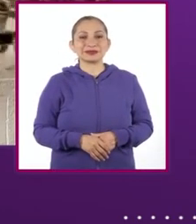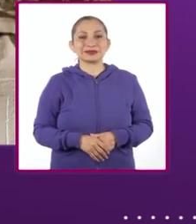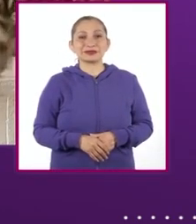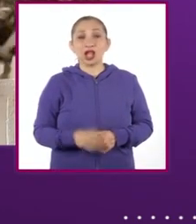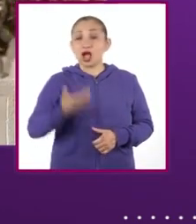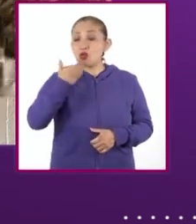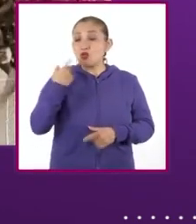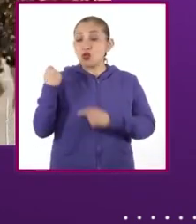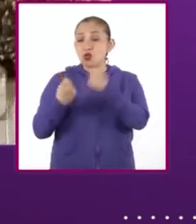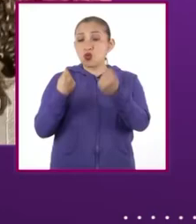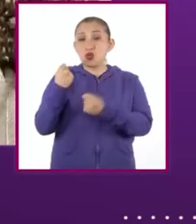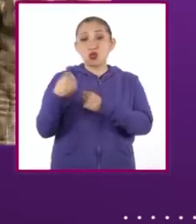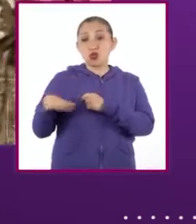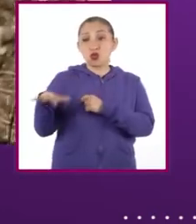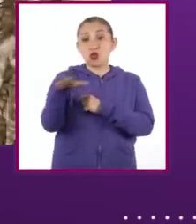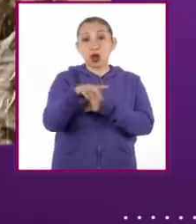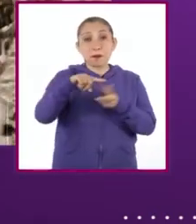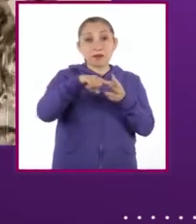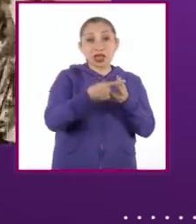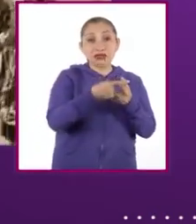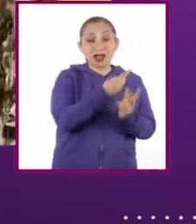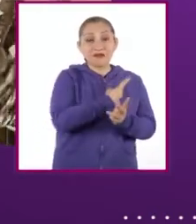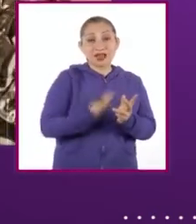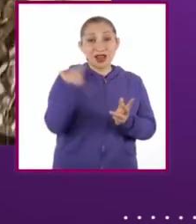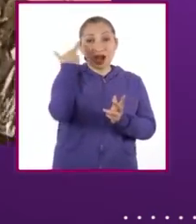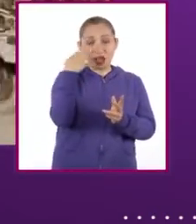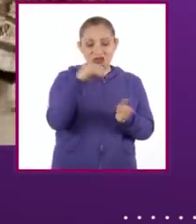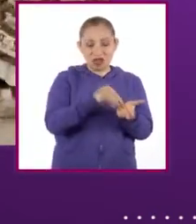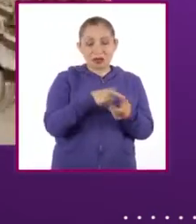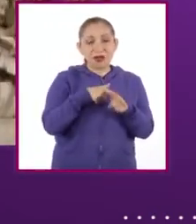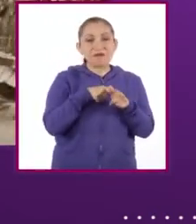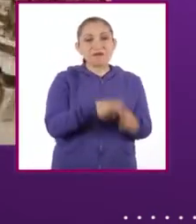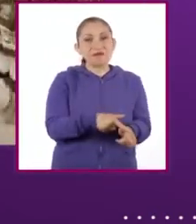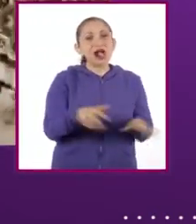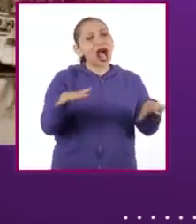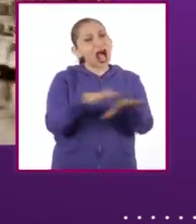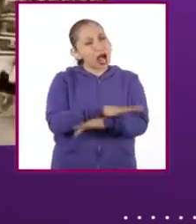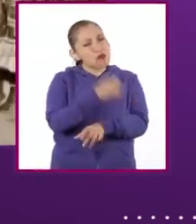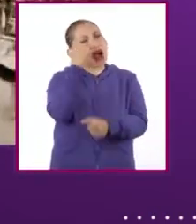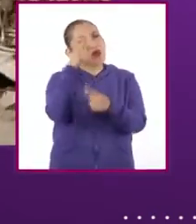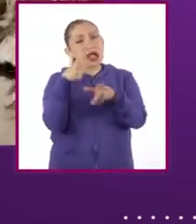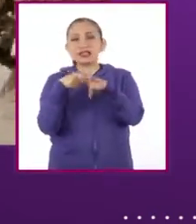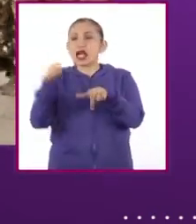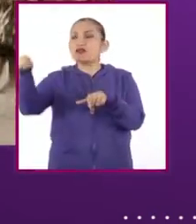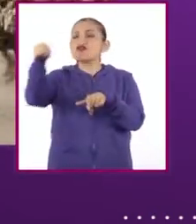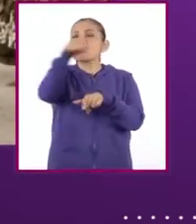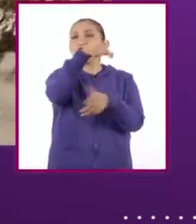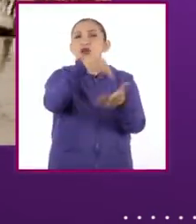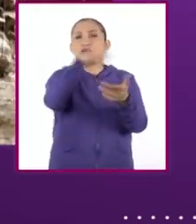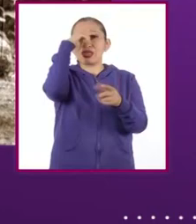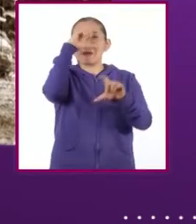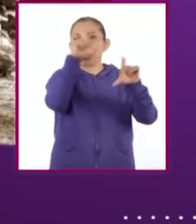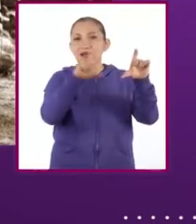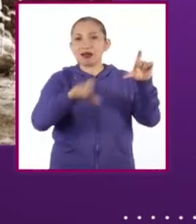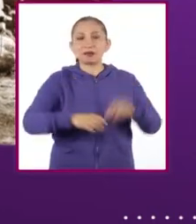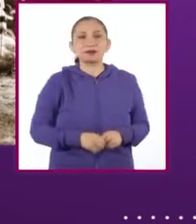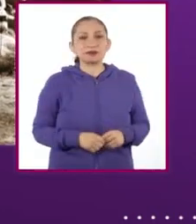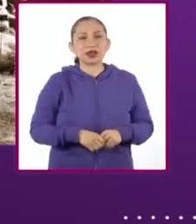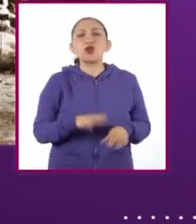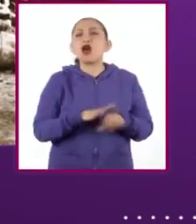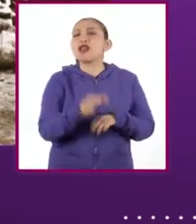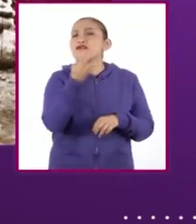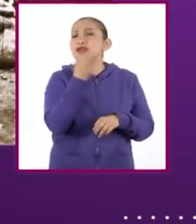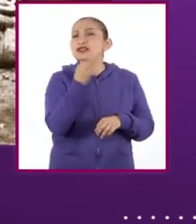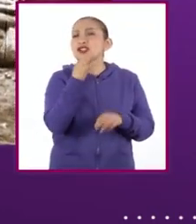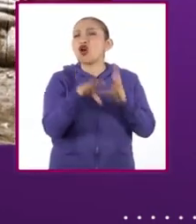Las tradiciones y costumbres de origen virreinal siguen presentes, con cambios y permanencias en cada rincón de México. ¿Qué